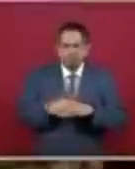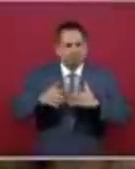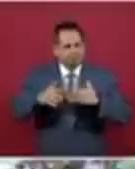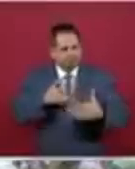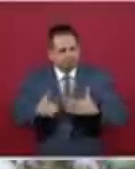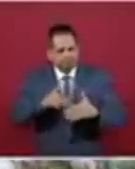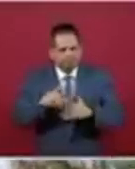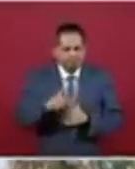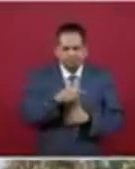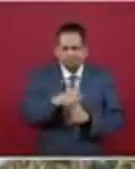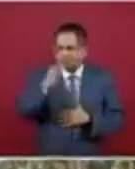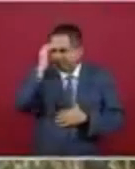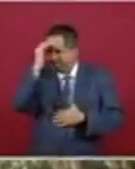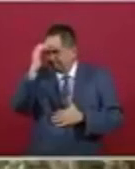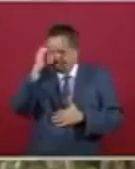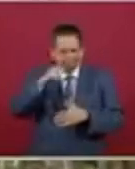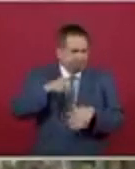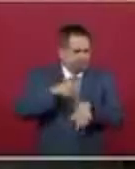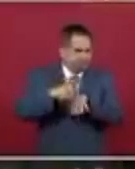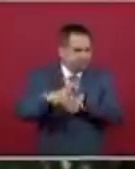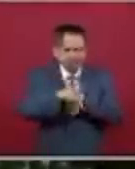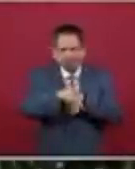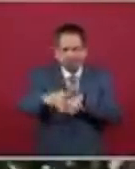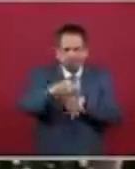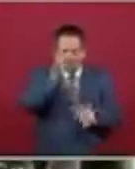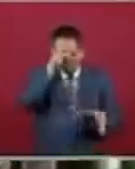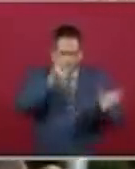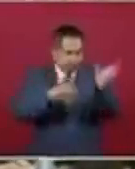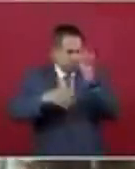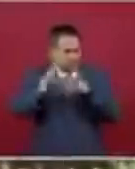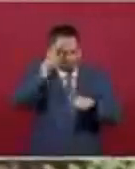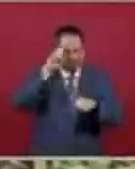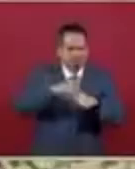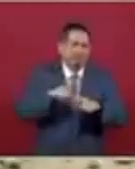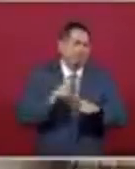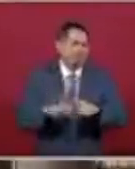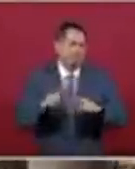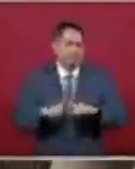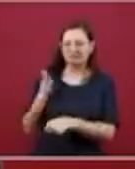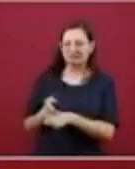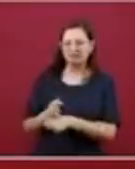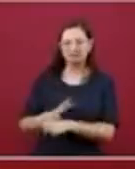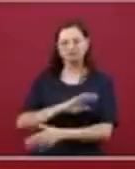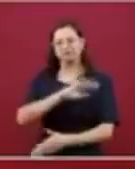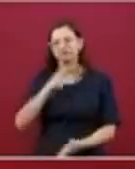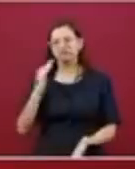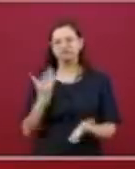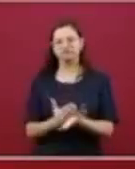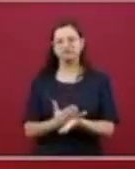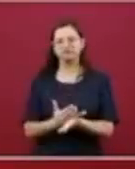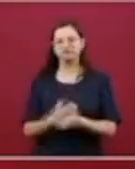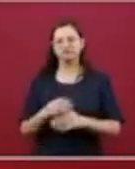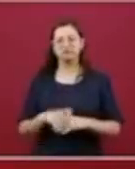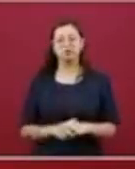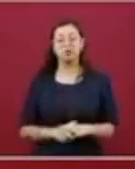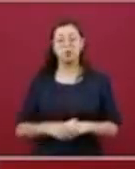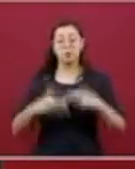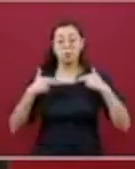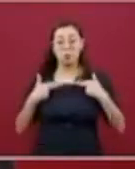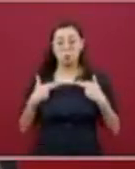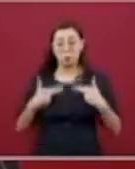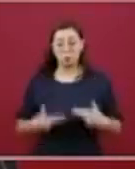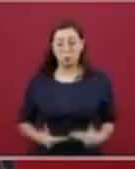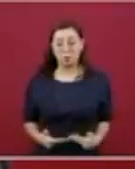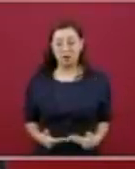Palacio Nacional, el titular del Ejecutivo precisó que el país debe tener más escuelas y menos cárceles. Los seres humanos,